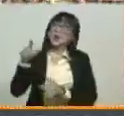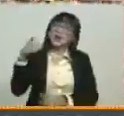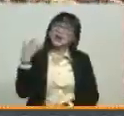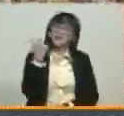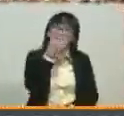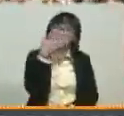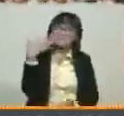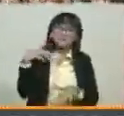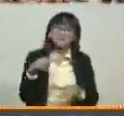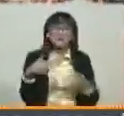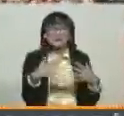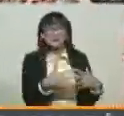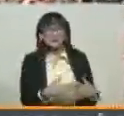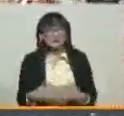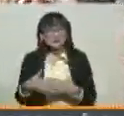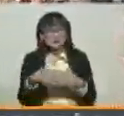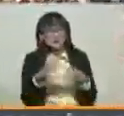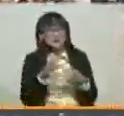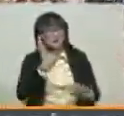a la oligarquía traidora.